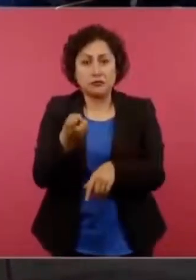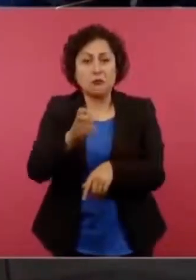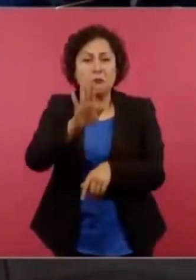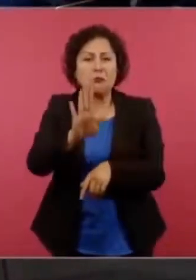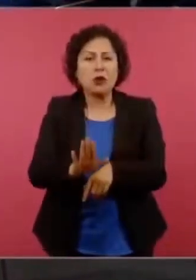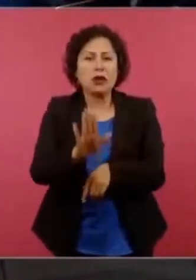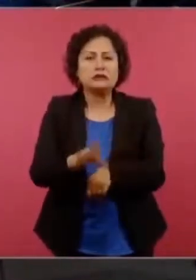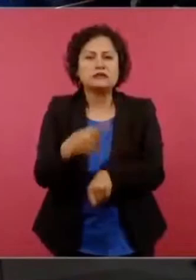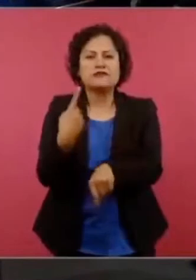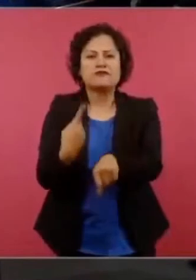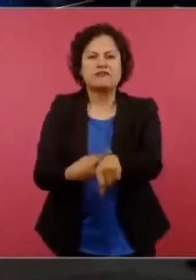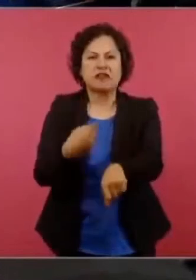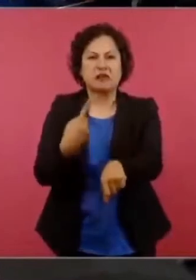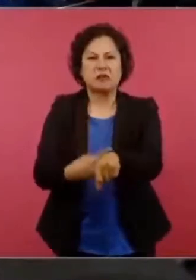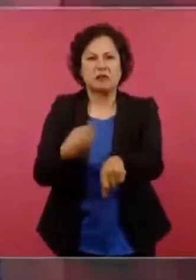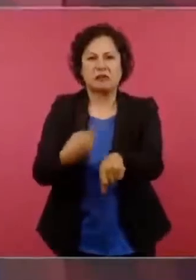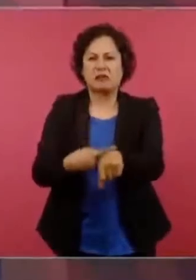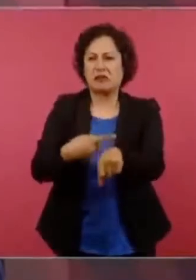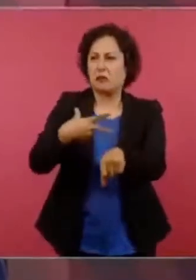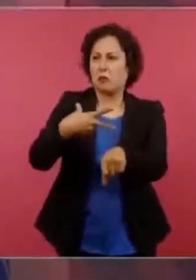conductores de noticias de radio,